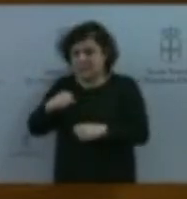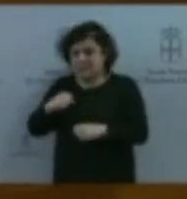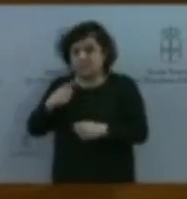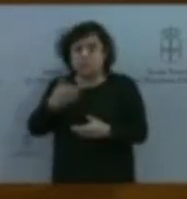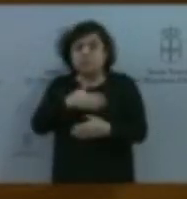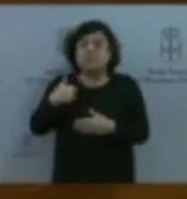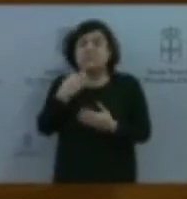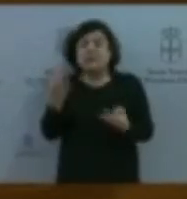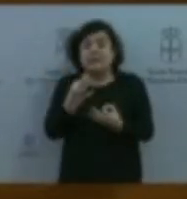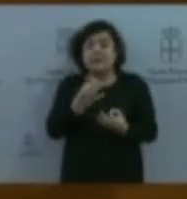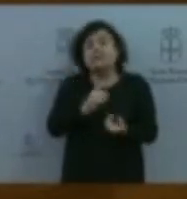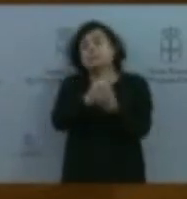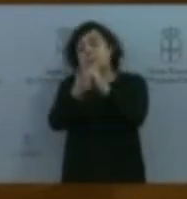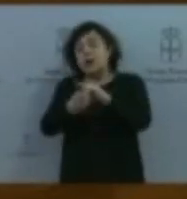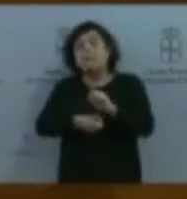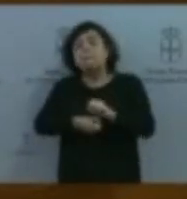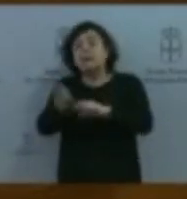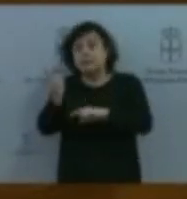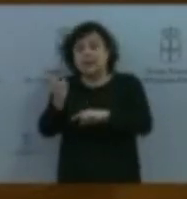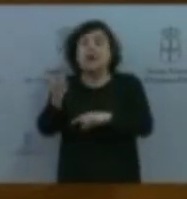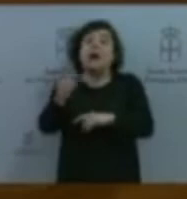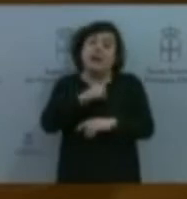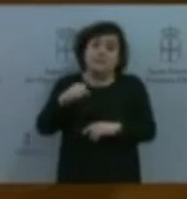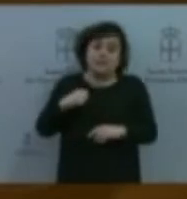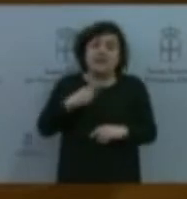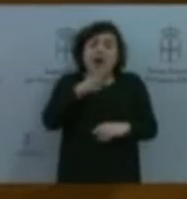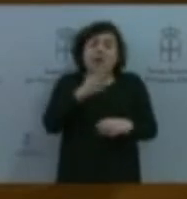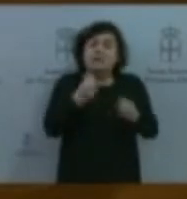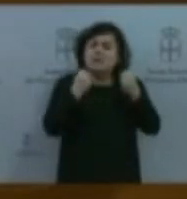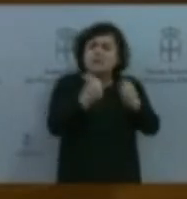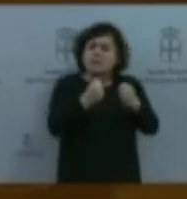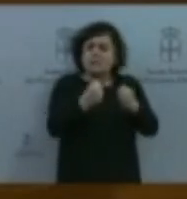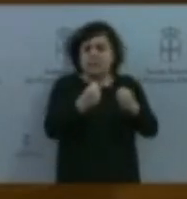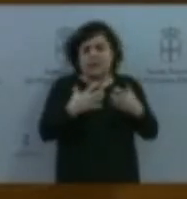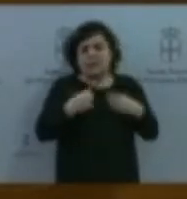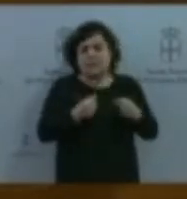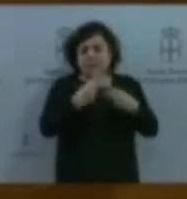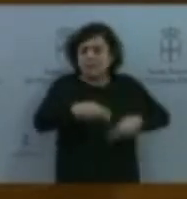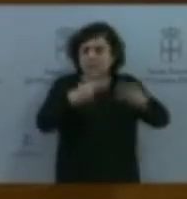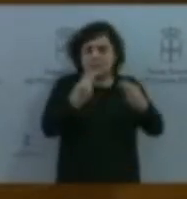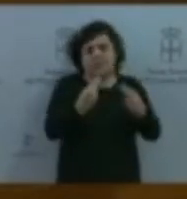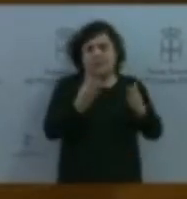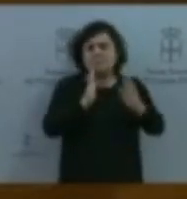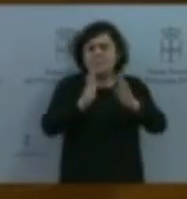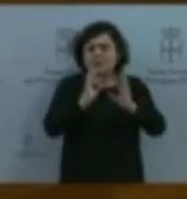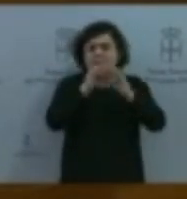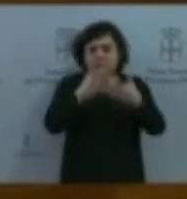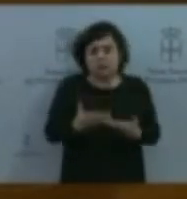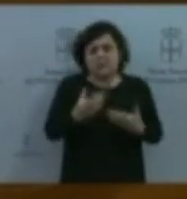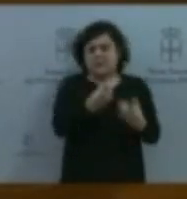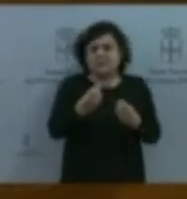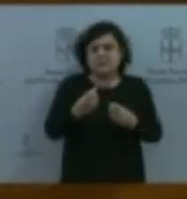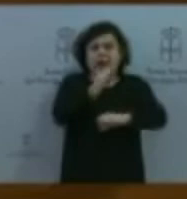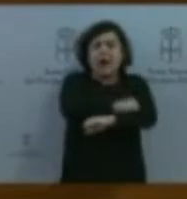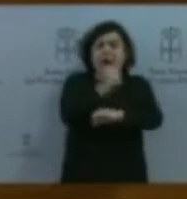de reforzar la sanidad pública, que los aplausos a nuestros personal sanitario se tiene que convertir en políticas públicas de refuerzo de la sanidad pública, porque si no, si